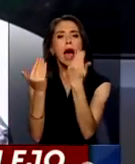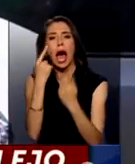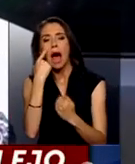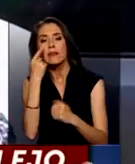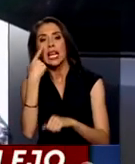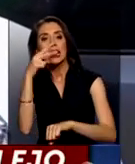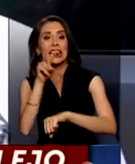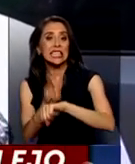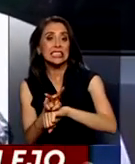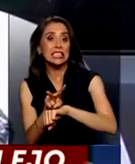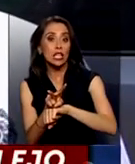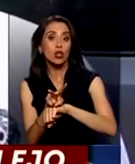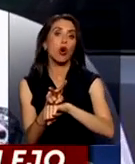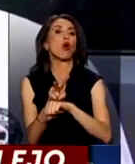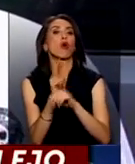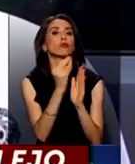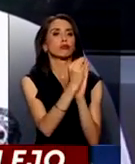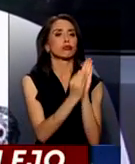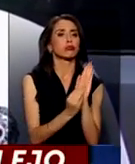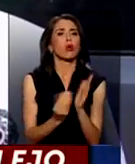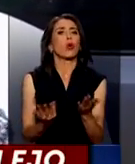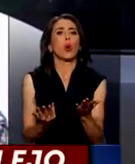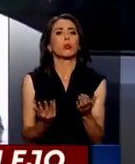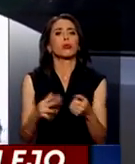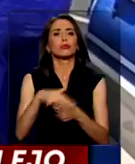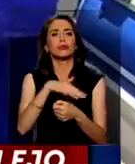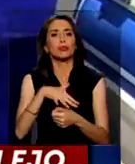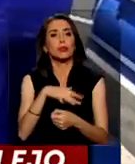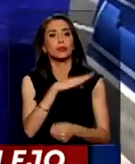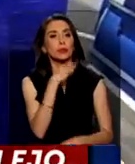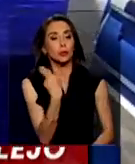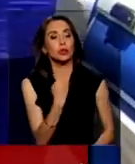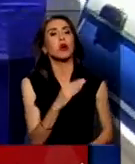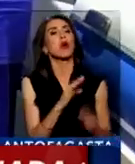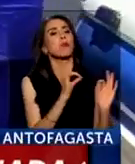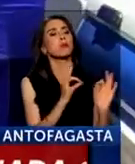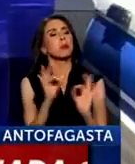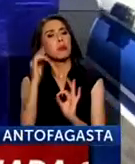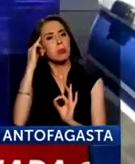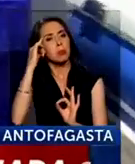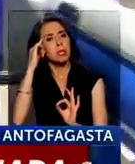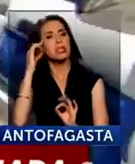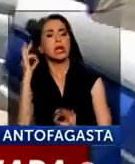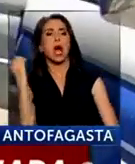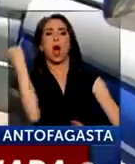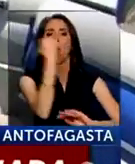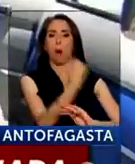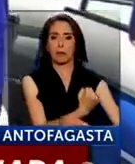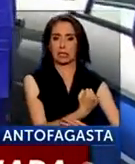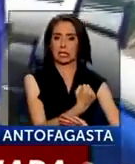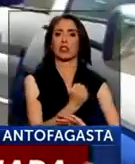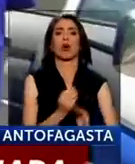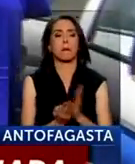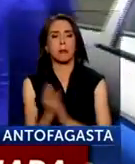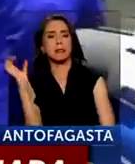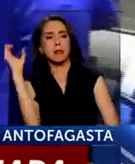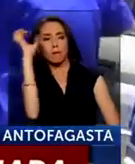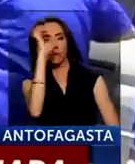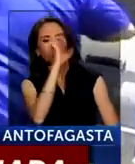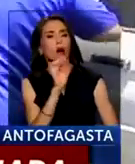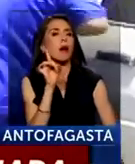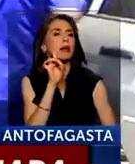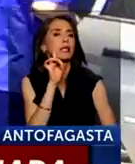permitan establecer la circunstancia que este hecho ocurrió hasta ahí todo se trataría de un nuevo homicidio y comenzaba la búsqueda de